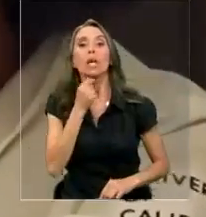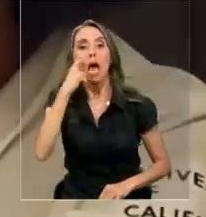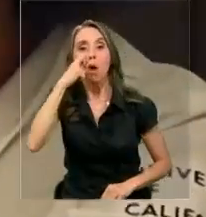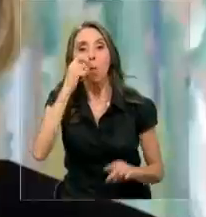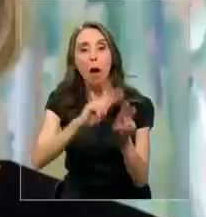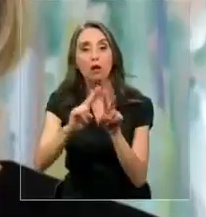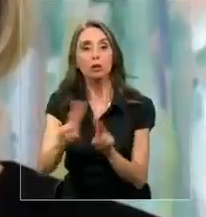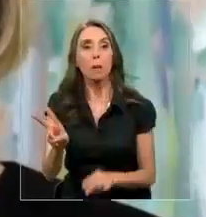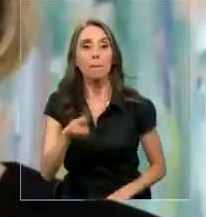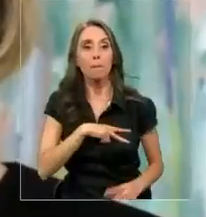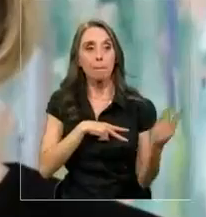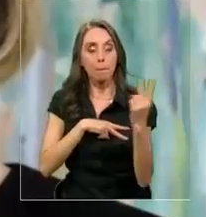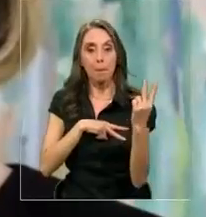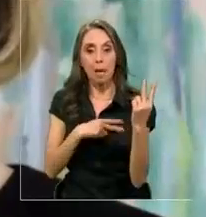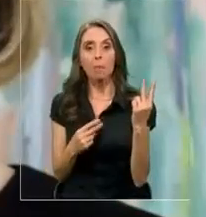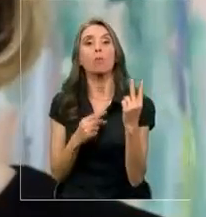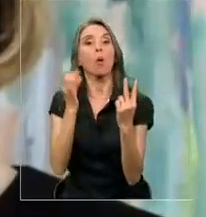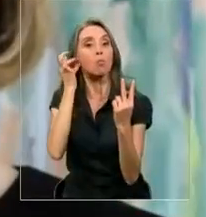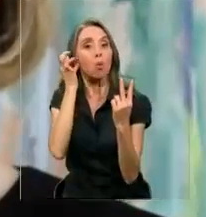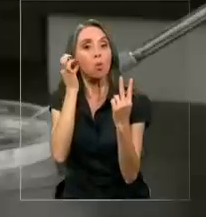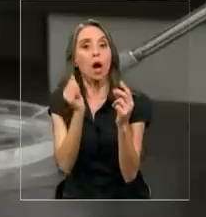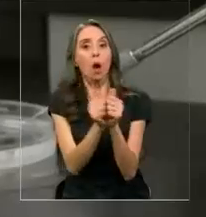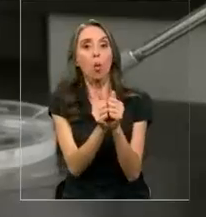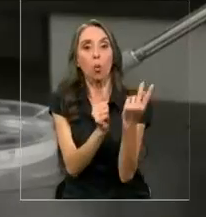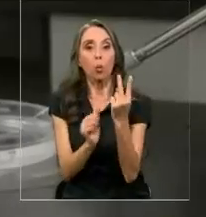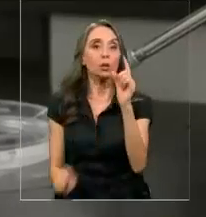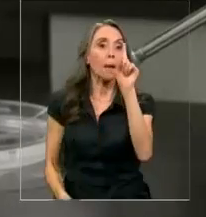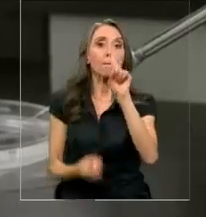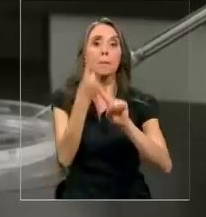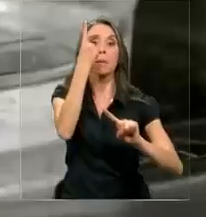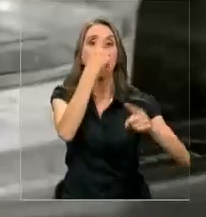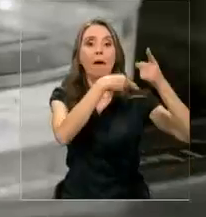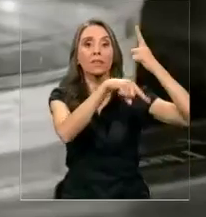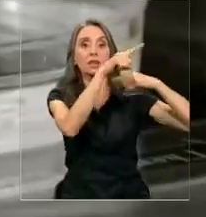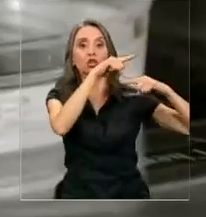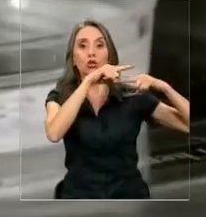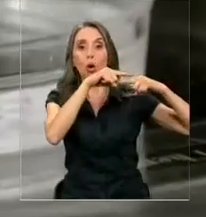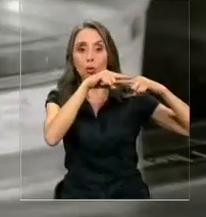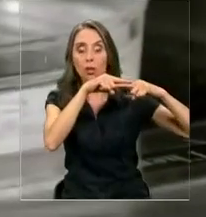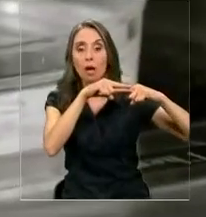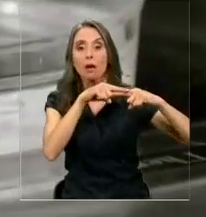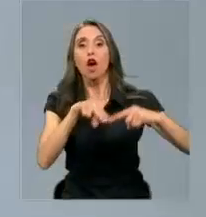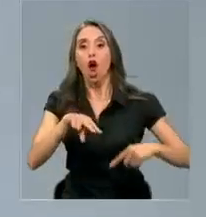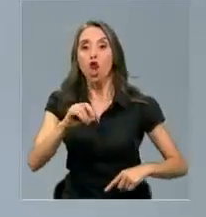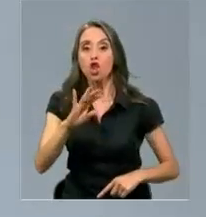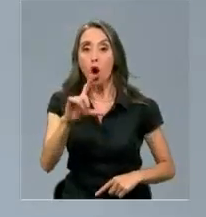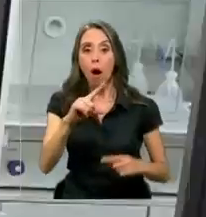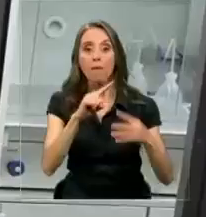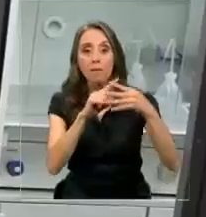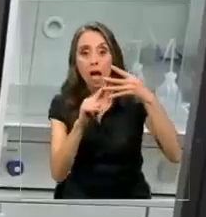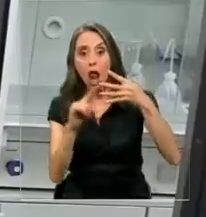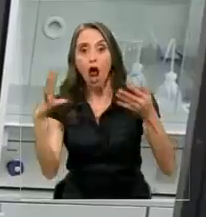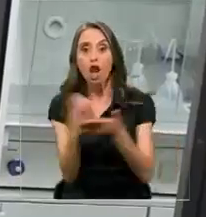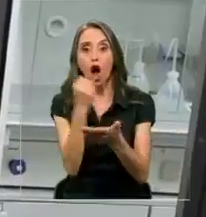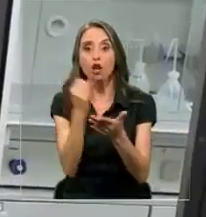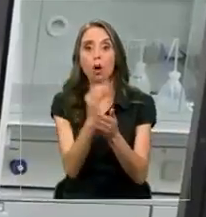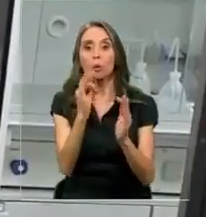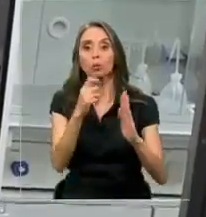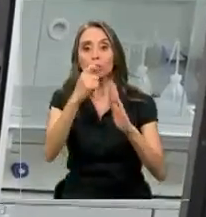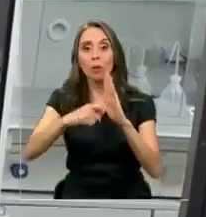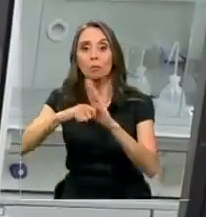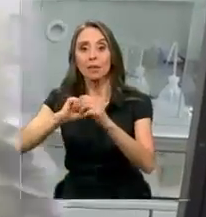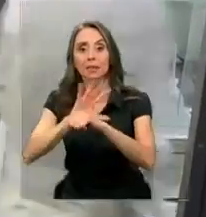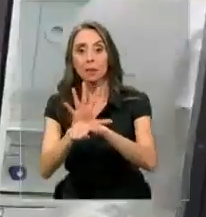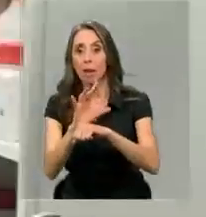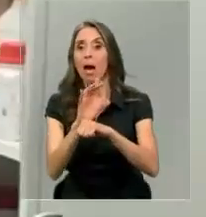Un premio que además se llevaron 2 mujeres juntas por primera vez en la historia. Son solo algunos de los hitos en medio de la pandemia,